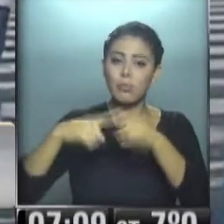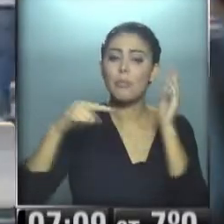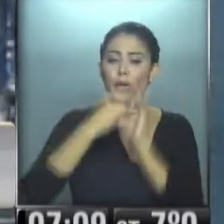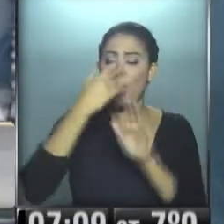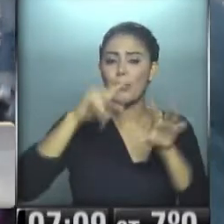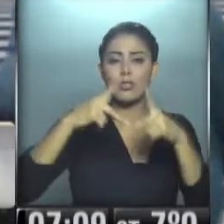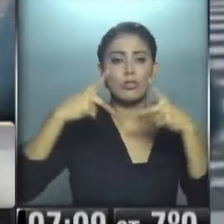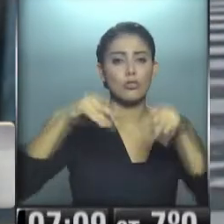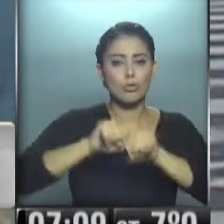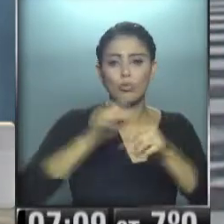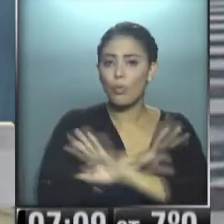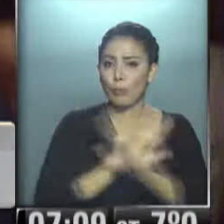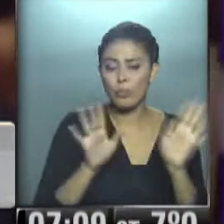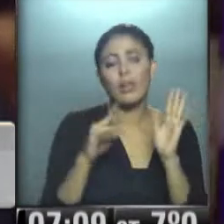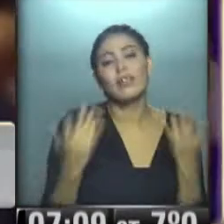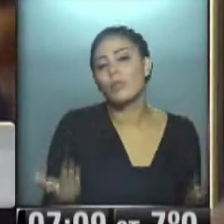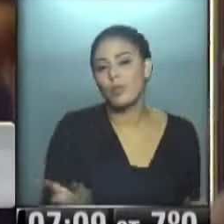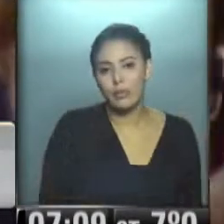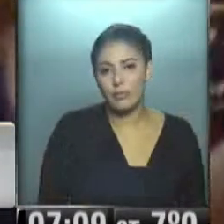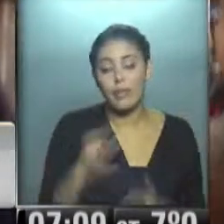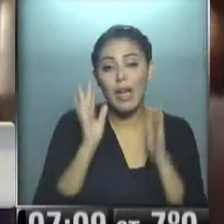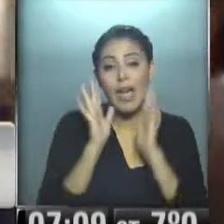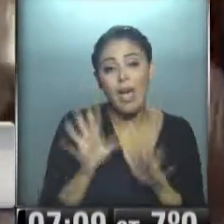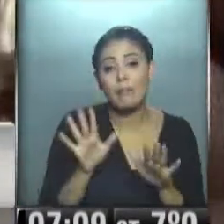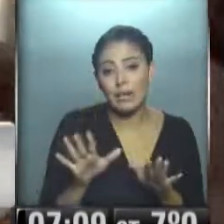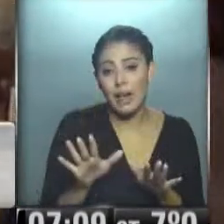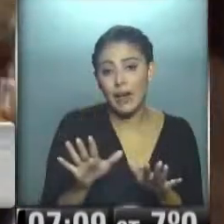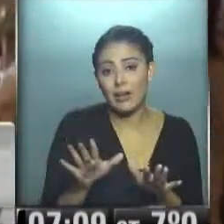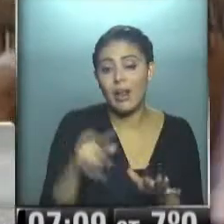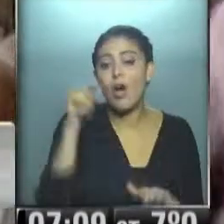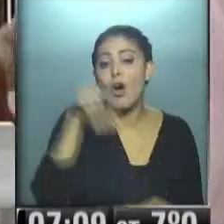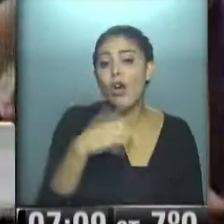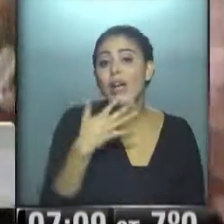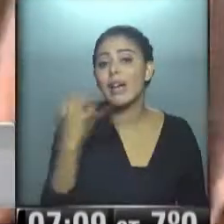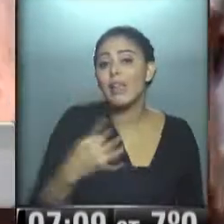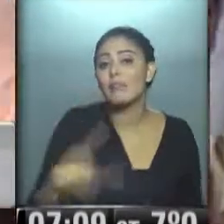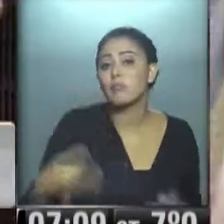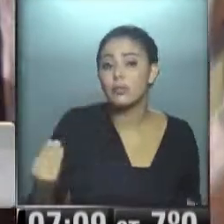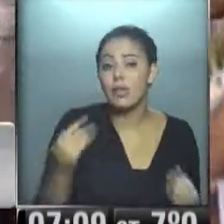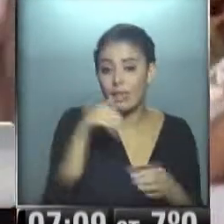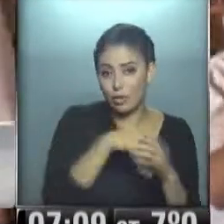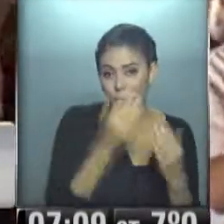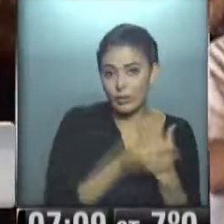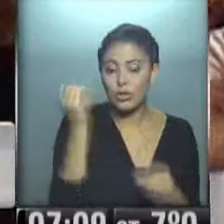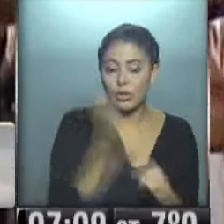cortado unilateralmente. De todas maneras, habrá que esperar a ver qué se decide en el Ministerio de Trabajo.